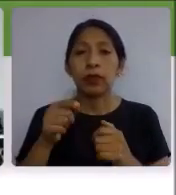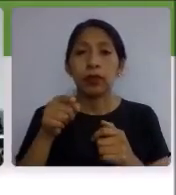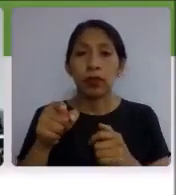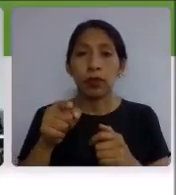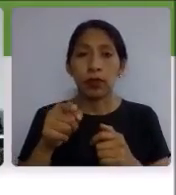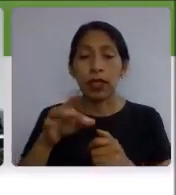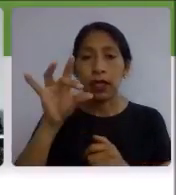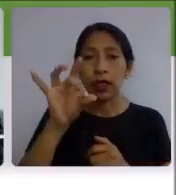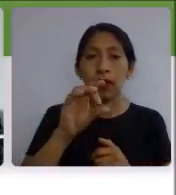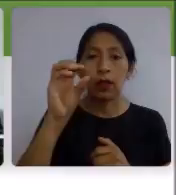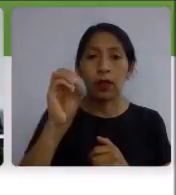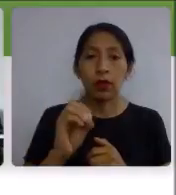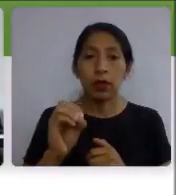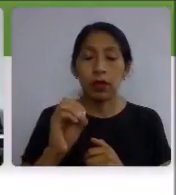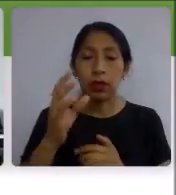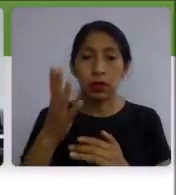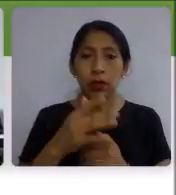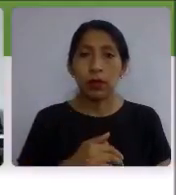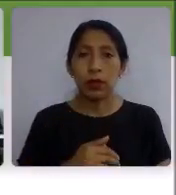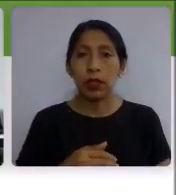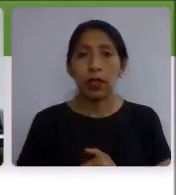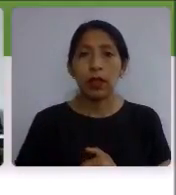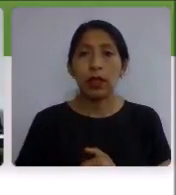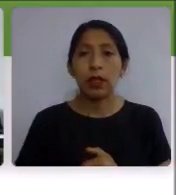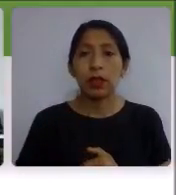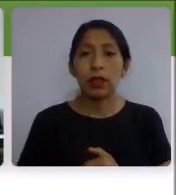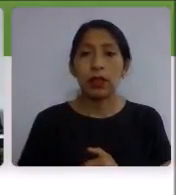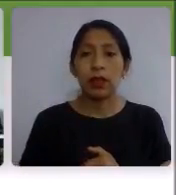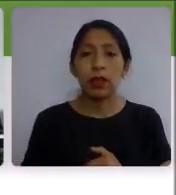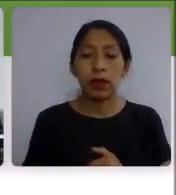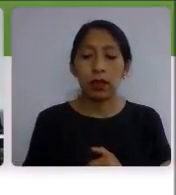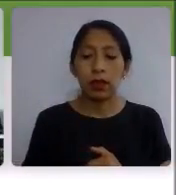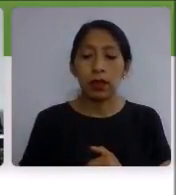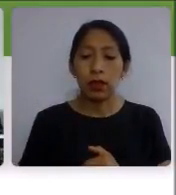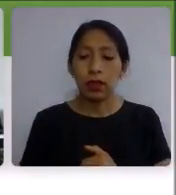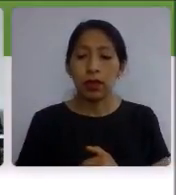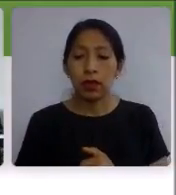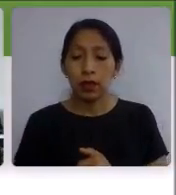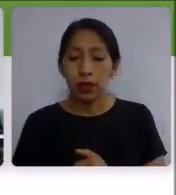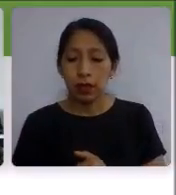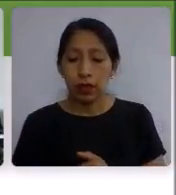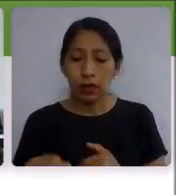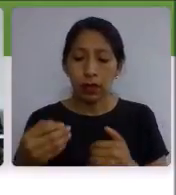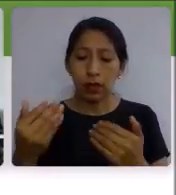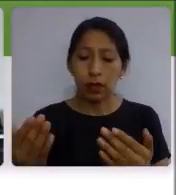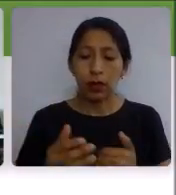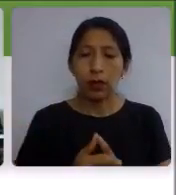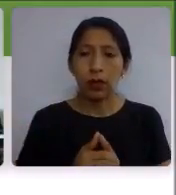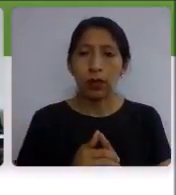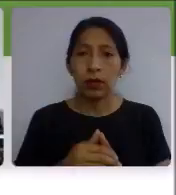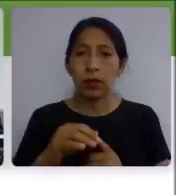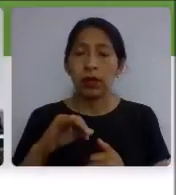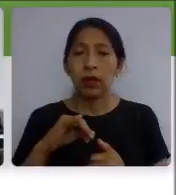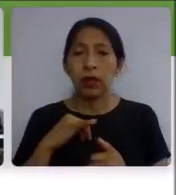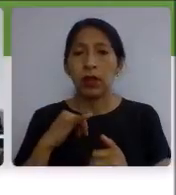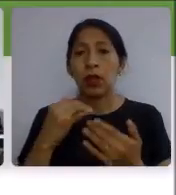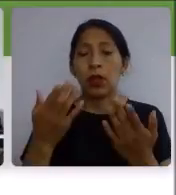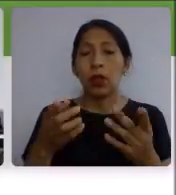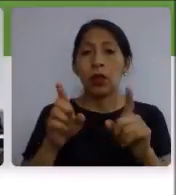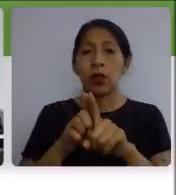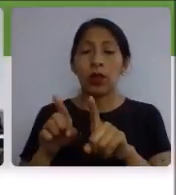del 80% menciona que sí lo haría. O incluso fuera de la región, 76% lo